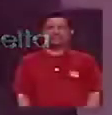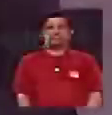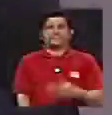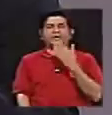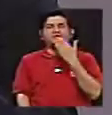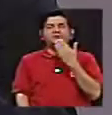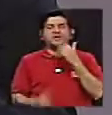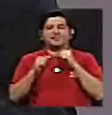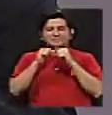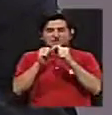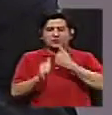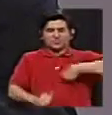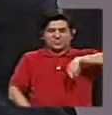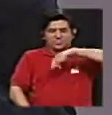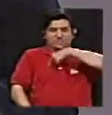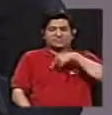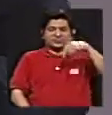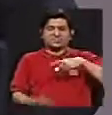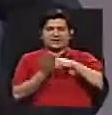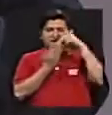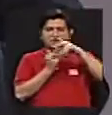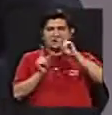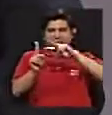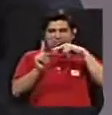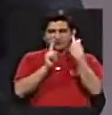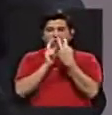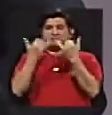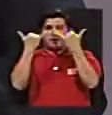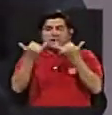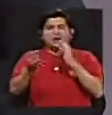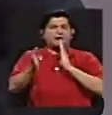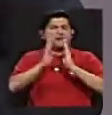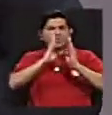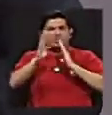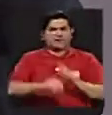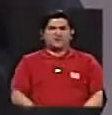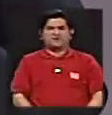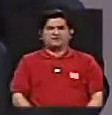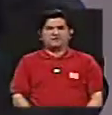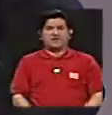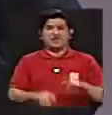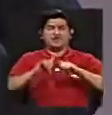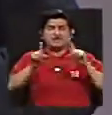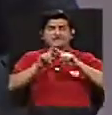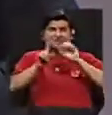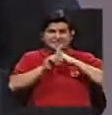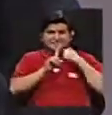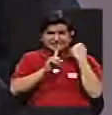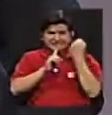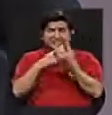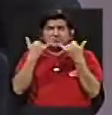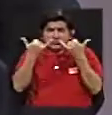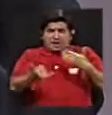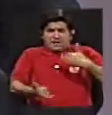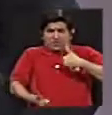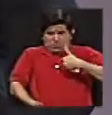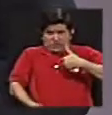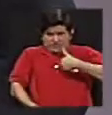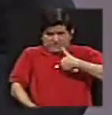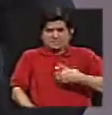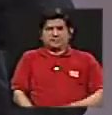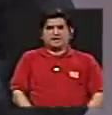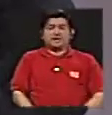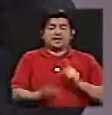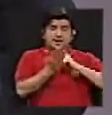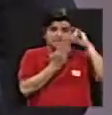Gracias por continuar con nosotros en su programa Puntos de Vista. En esta ocasión estamos hablando acerca de la situación actual